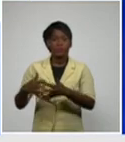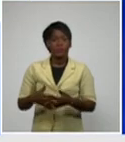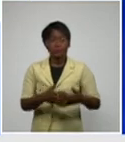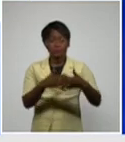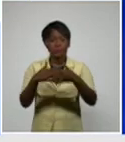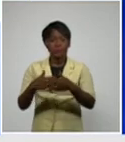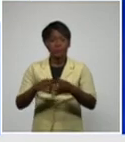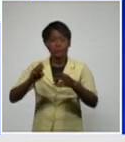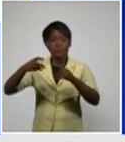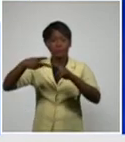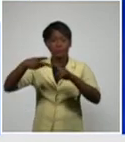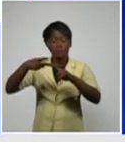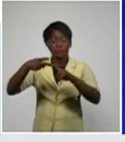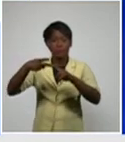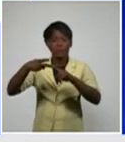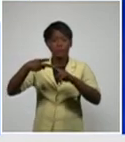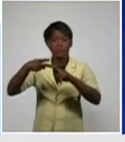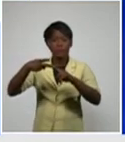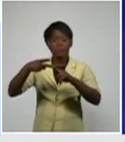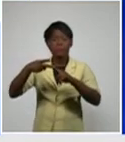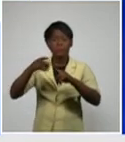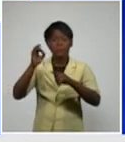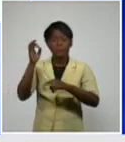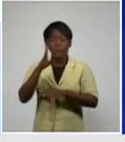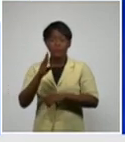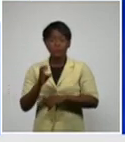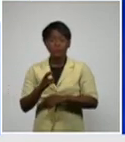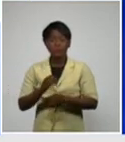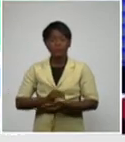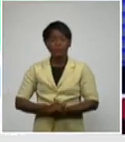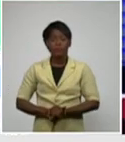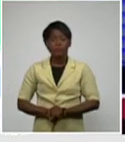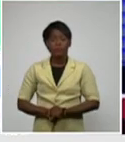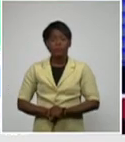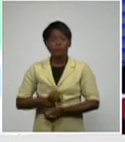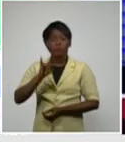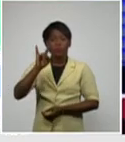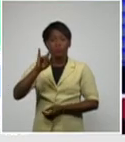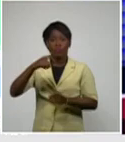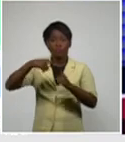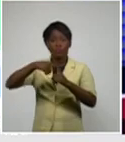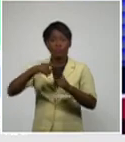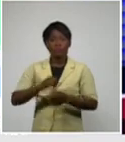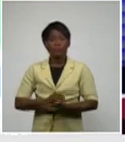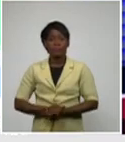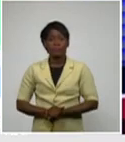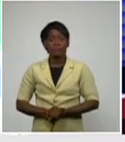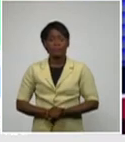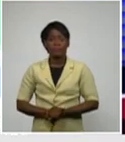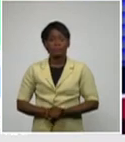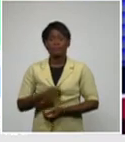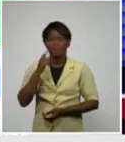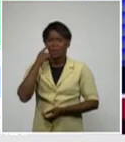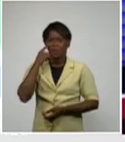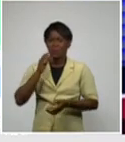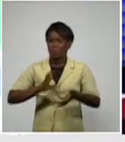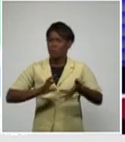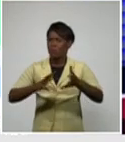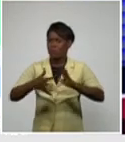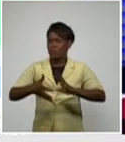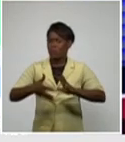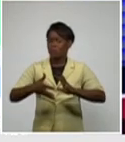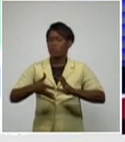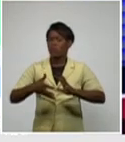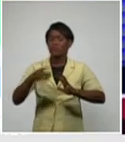Brasil, México, India y Reino Unido también. Esta es la situación del mundo, o sea, todavía compleja, todavía con elevada